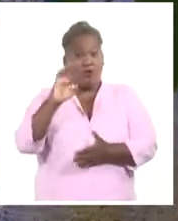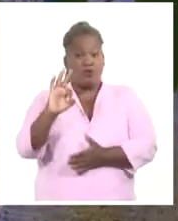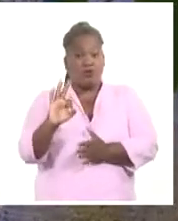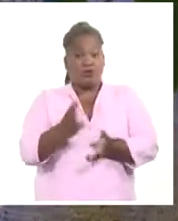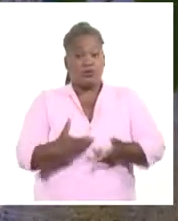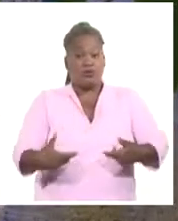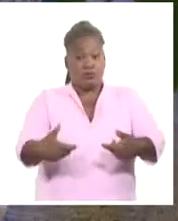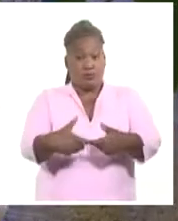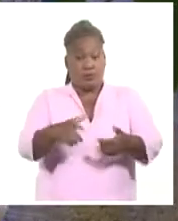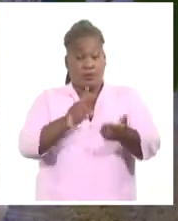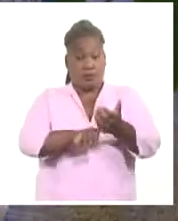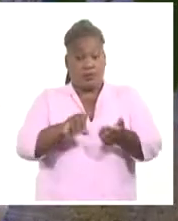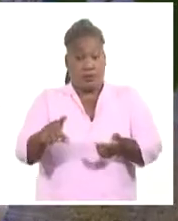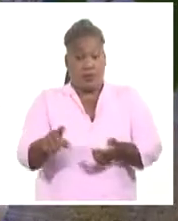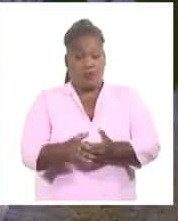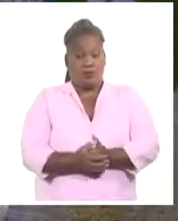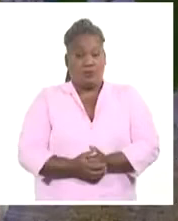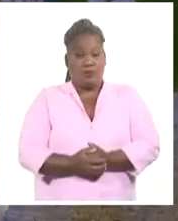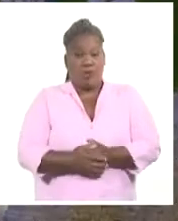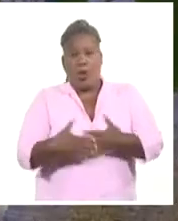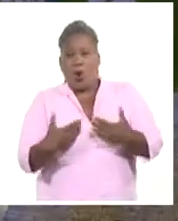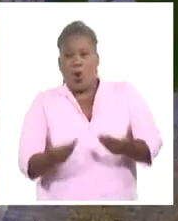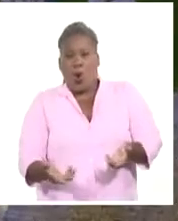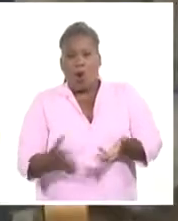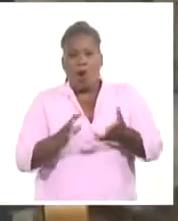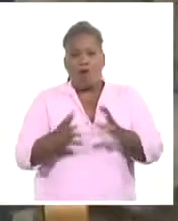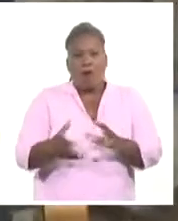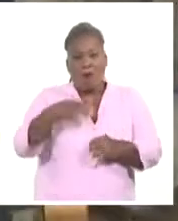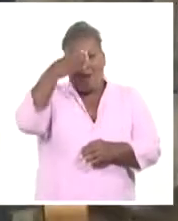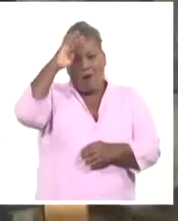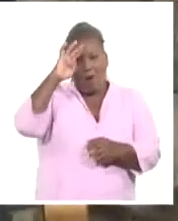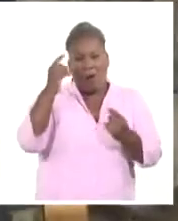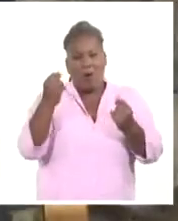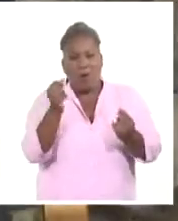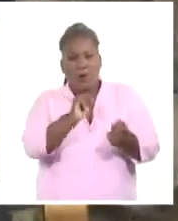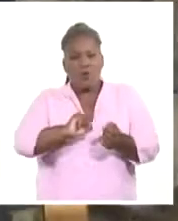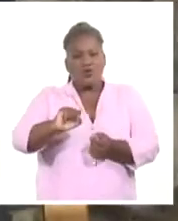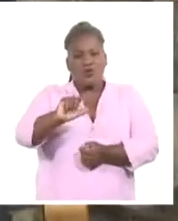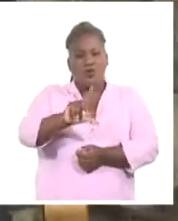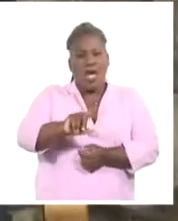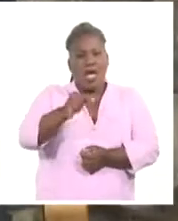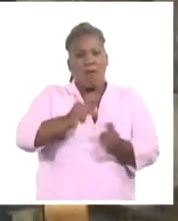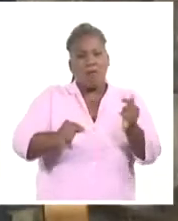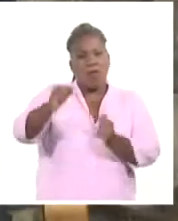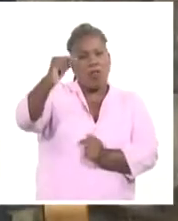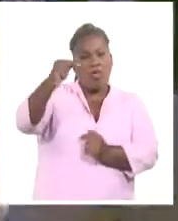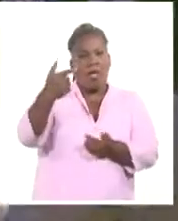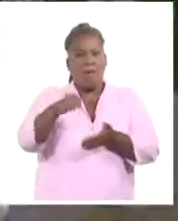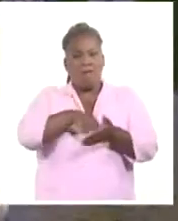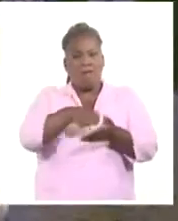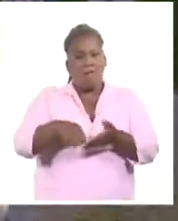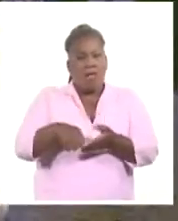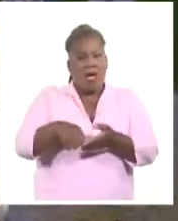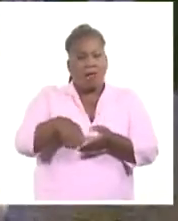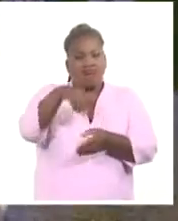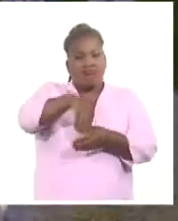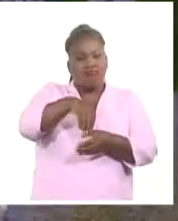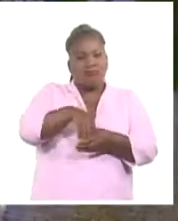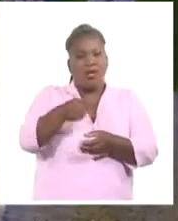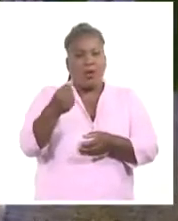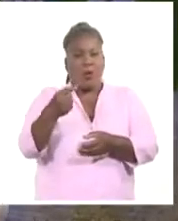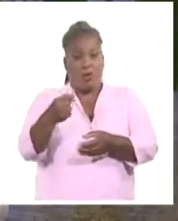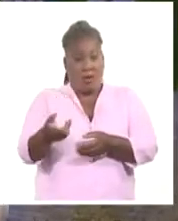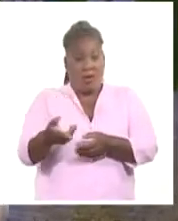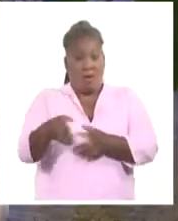Congreso del Partido, la estrategia económica y social para asegurar las prioridades que están definidas en el plan de la economía y las medidas